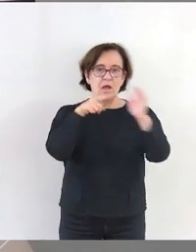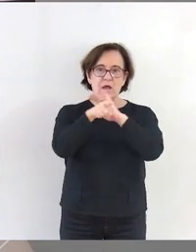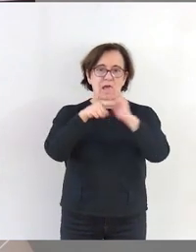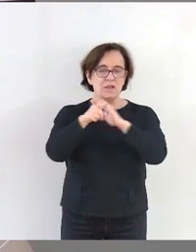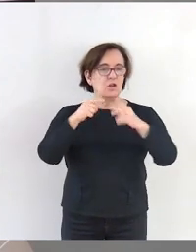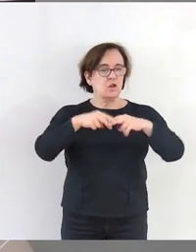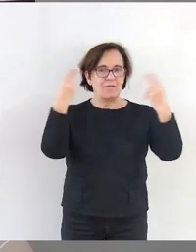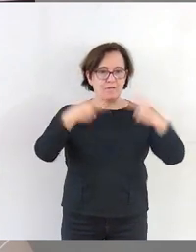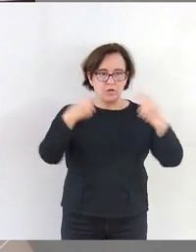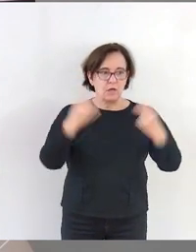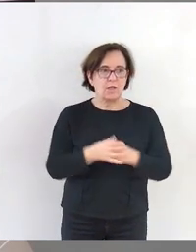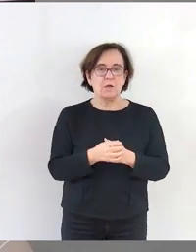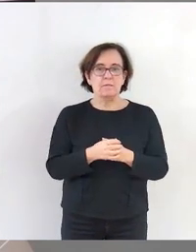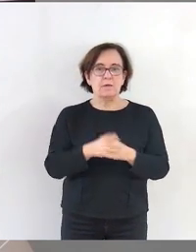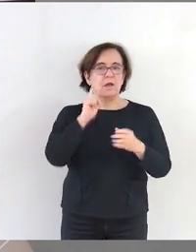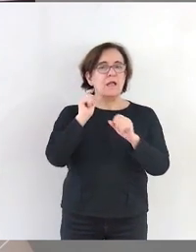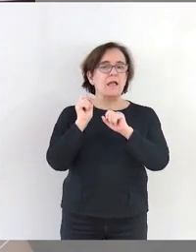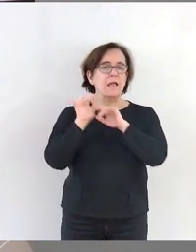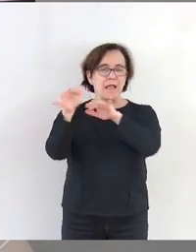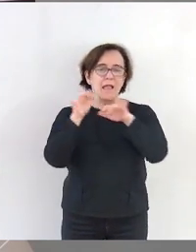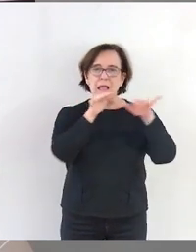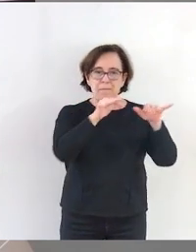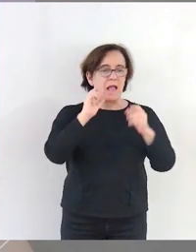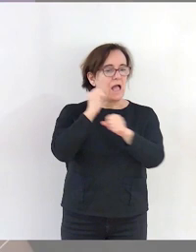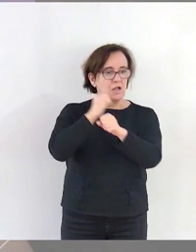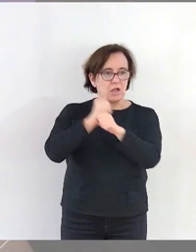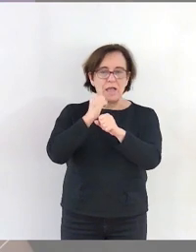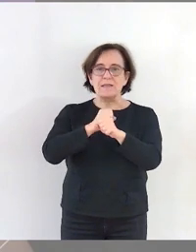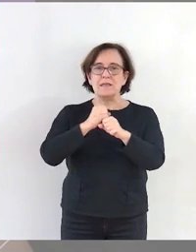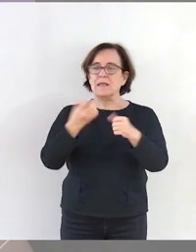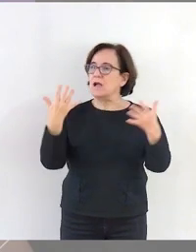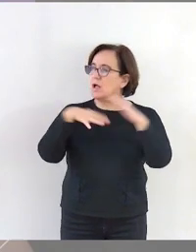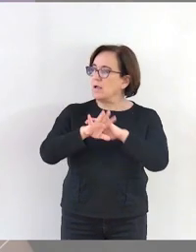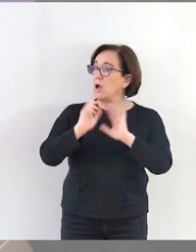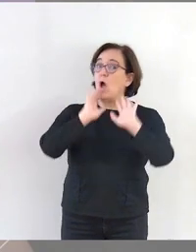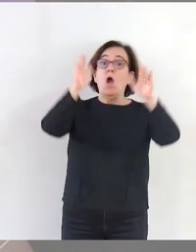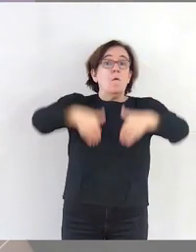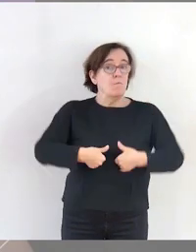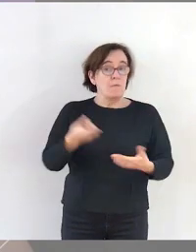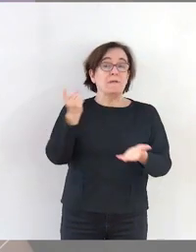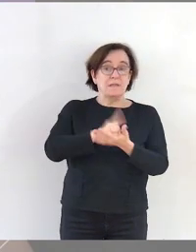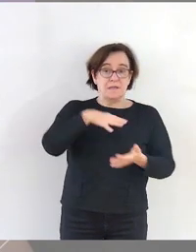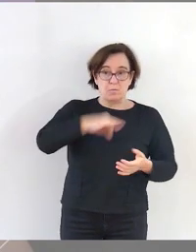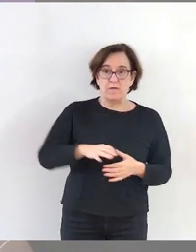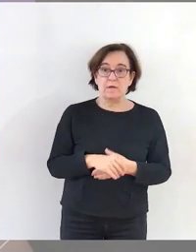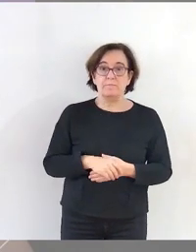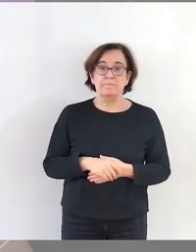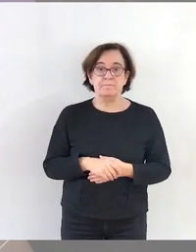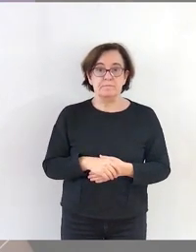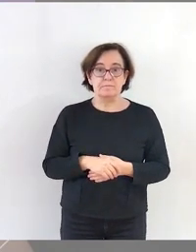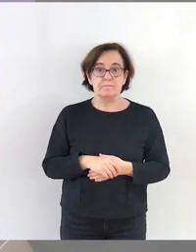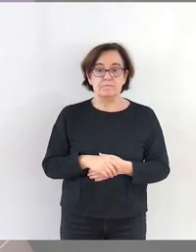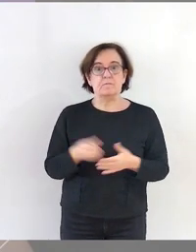las fronteras luego la migración laboral la integración el retorno si es que se produce y la